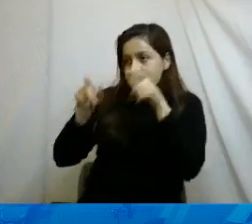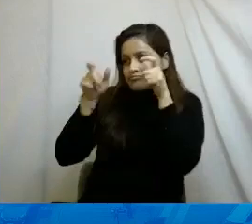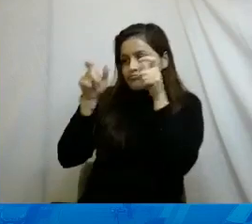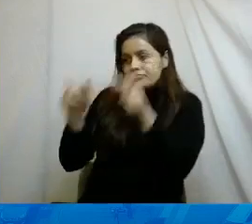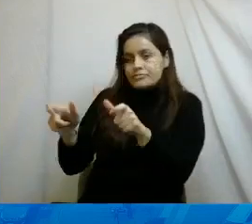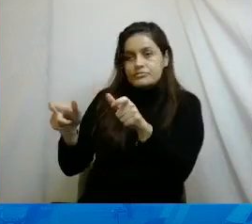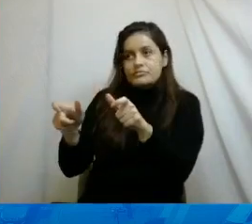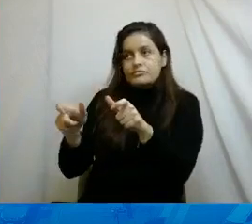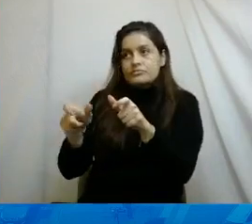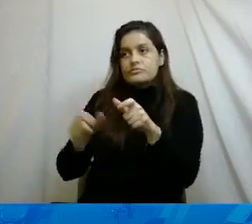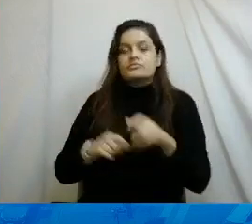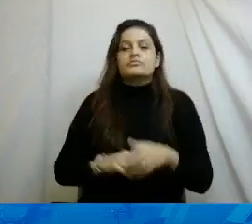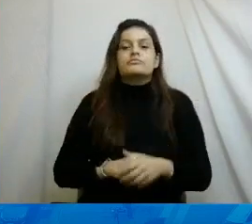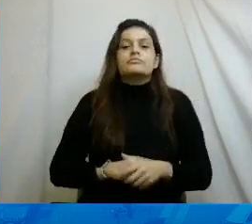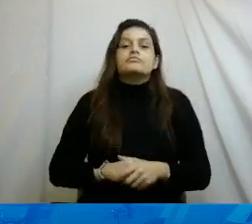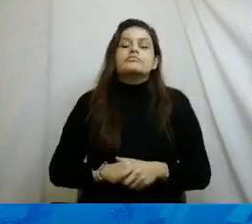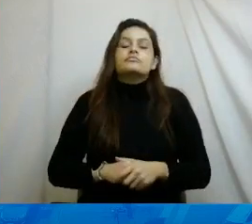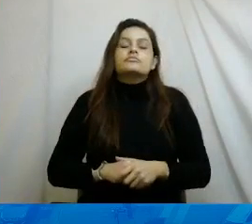correspondientes.